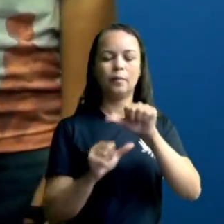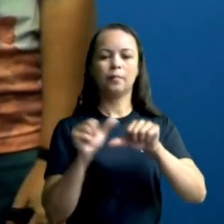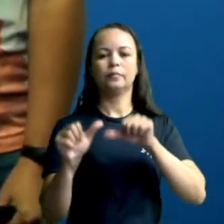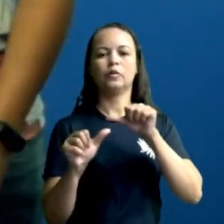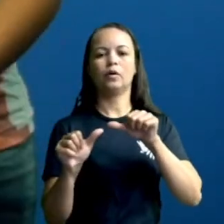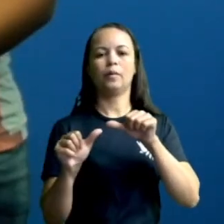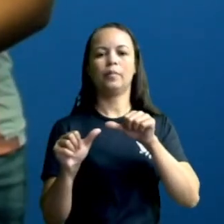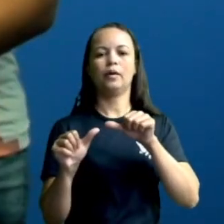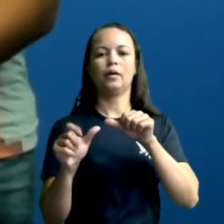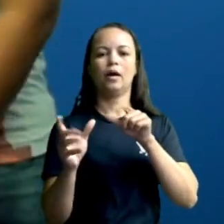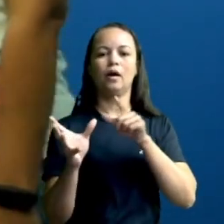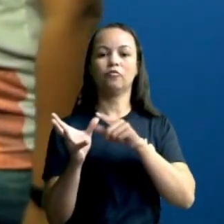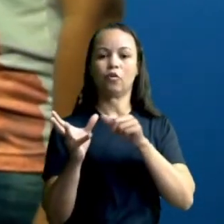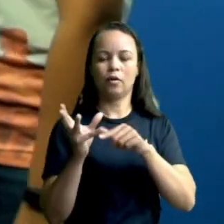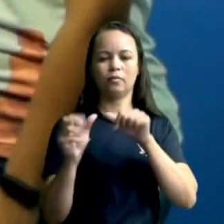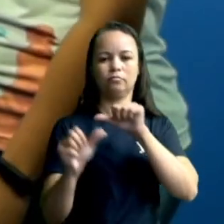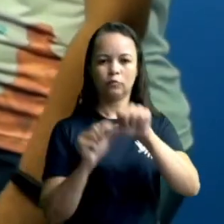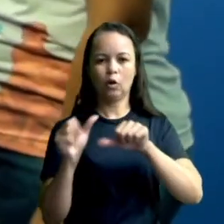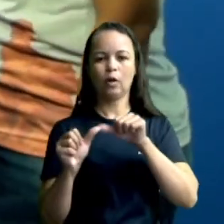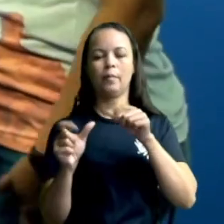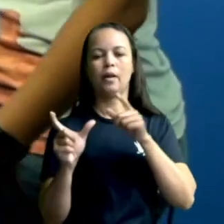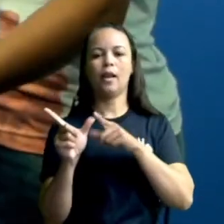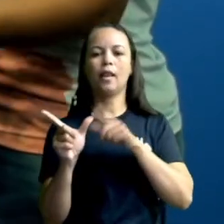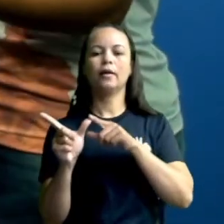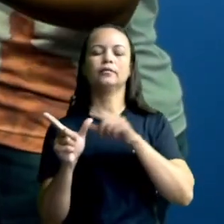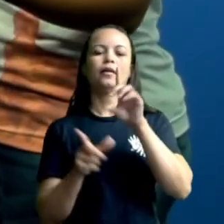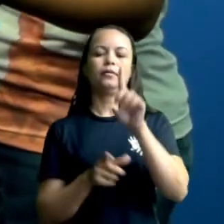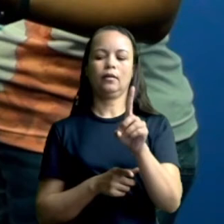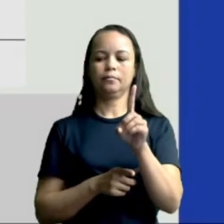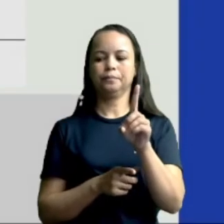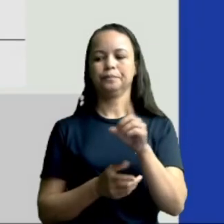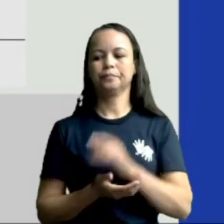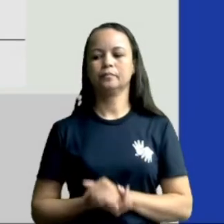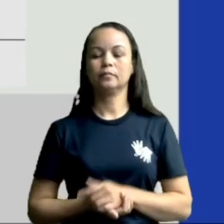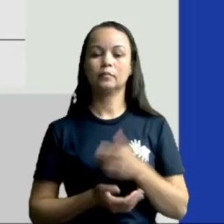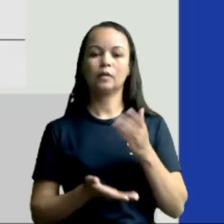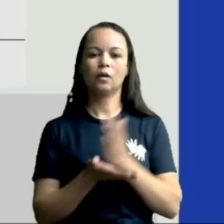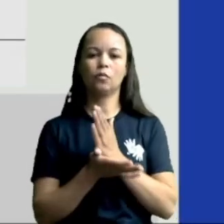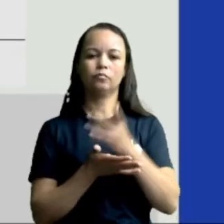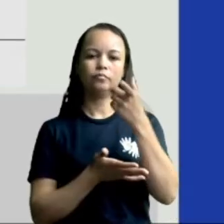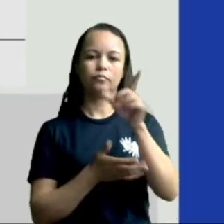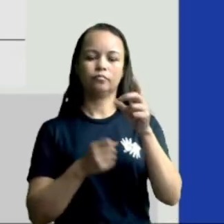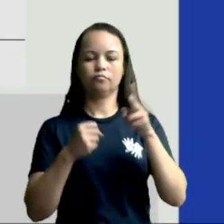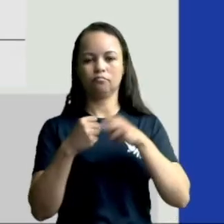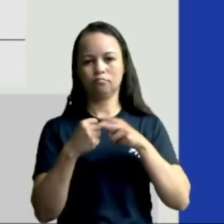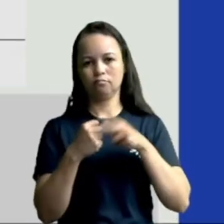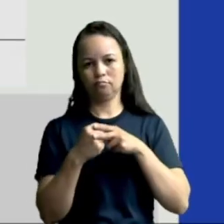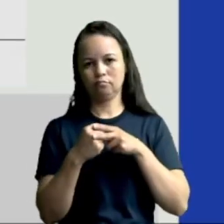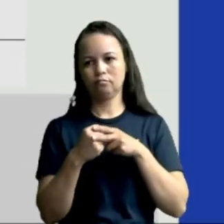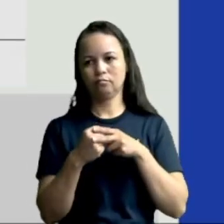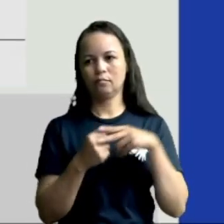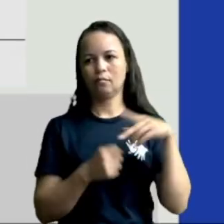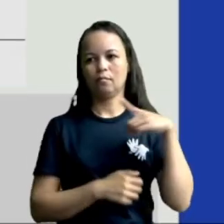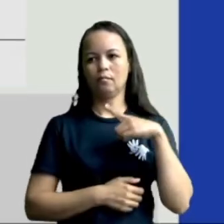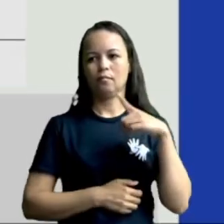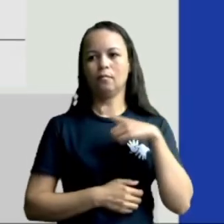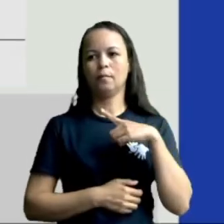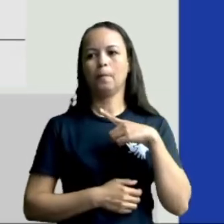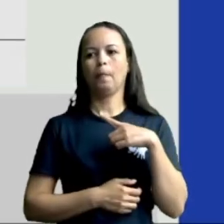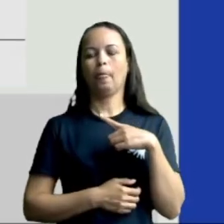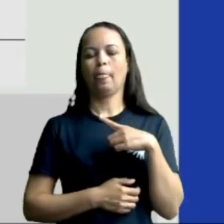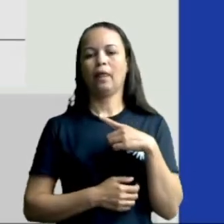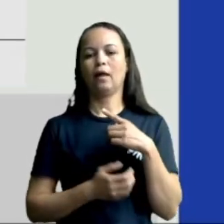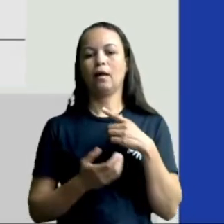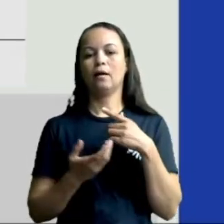pela letra D, perdão, certo? Em alguns outros verbos, a gente tem